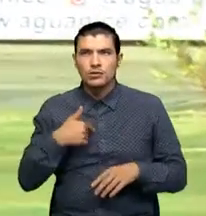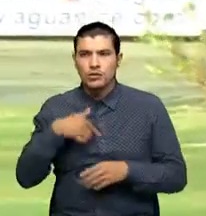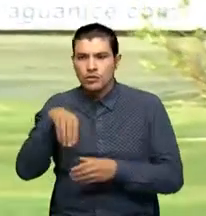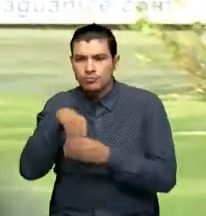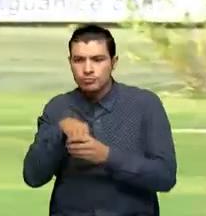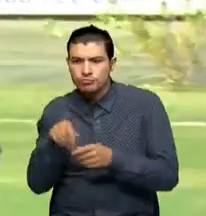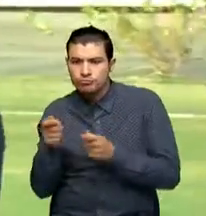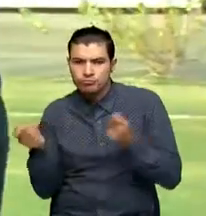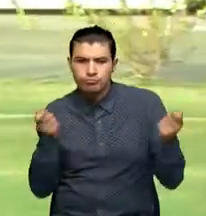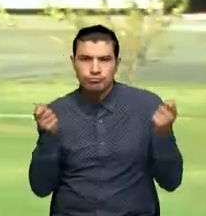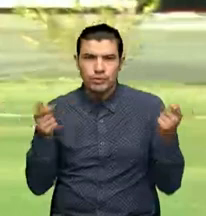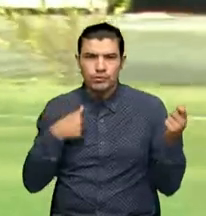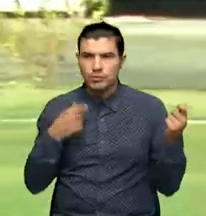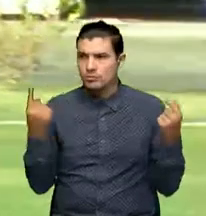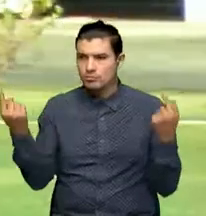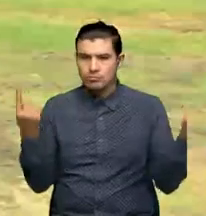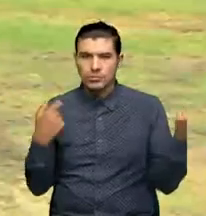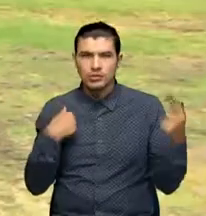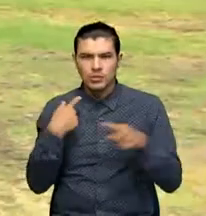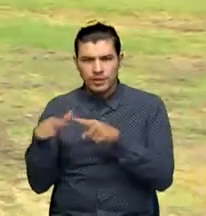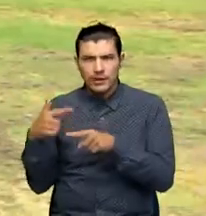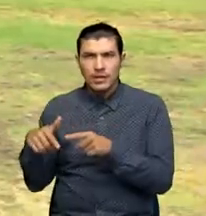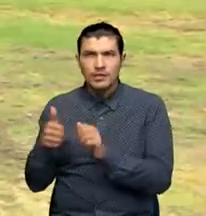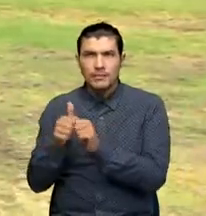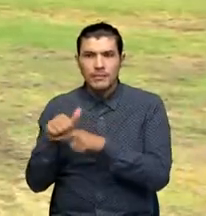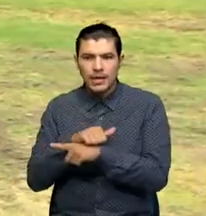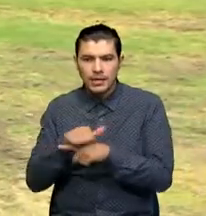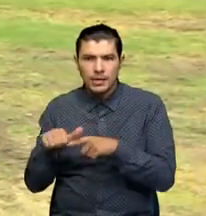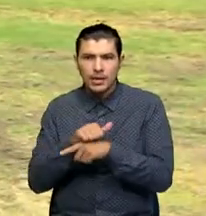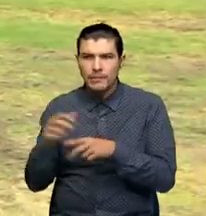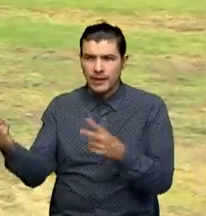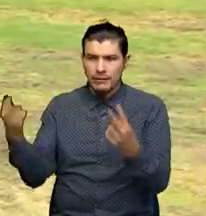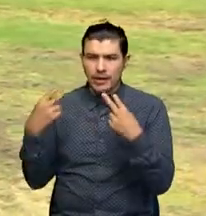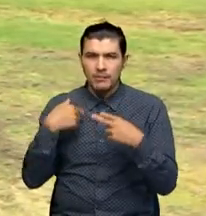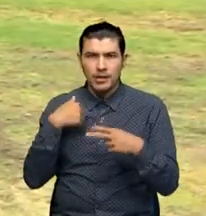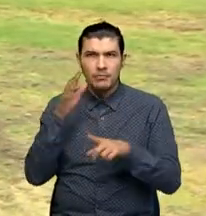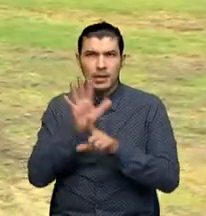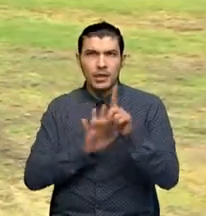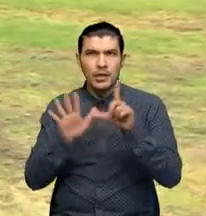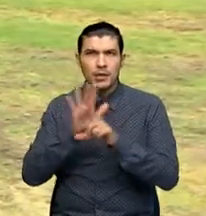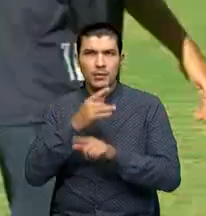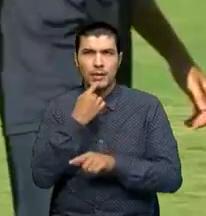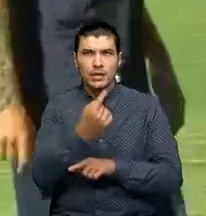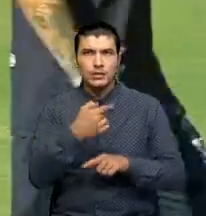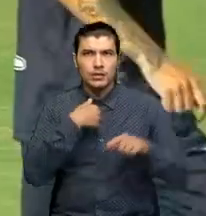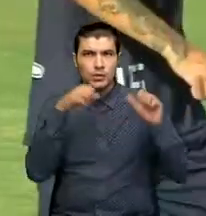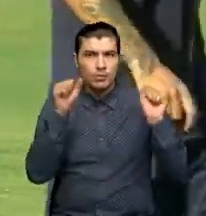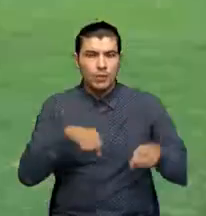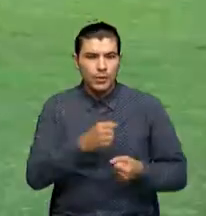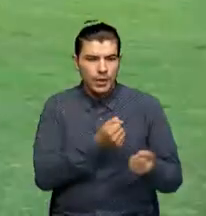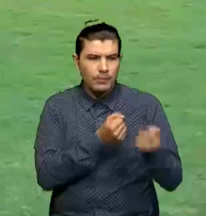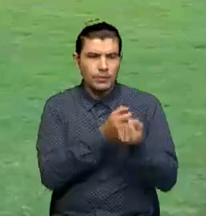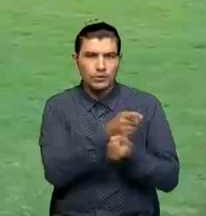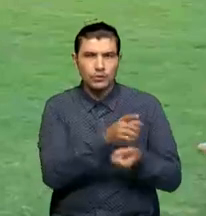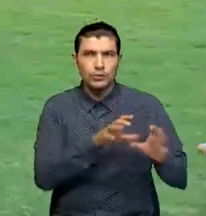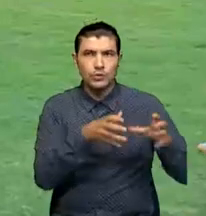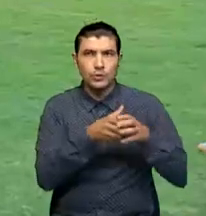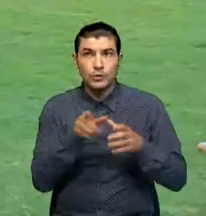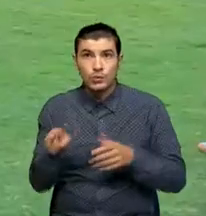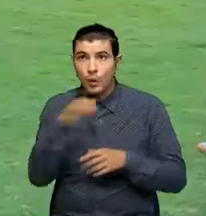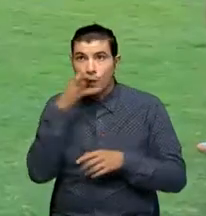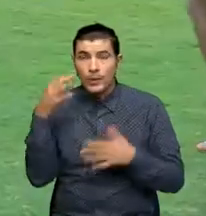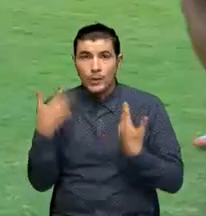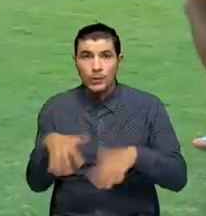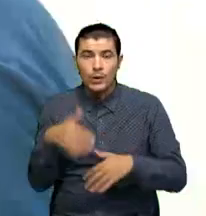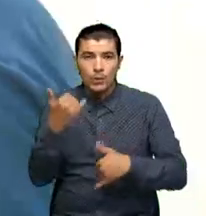los centrales y como tienen varias prácticas me ha visto ha visto dios mío y dice que que puede aportar mucho el grupo el delantero nacional ha jugado